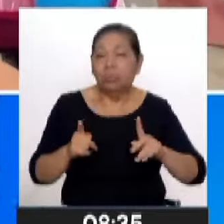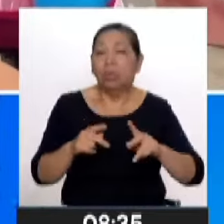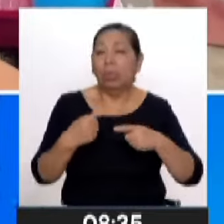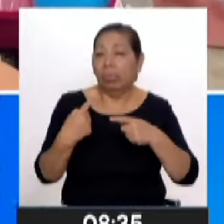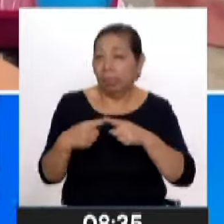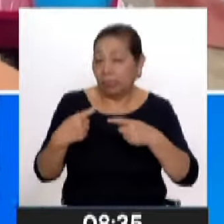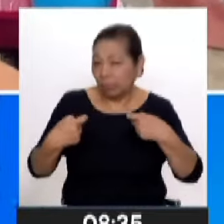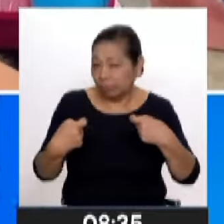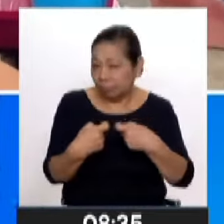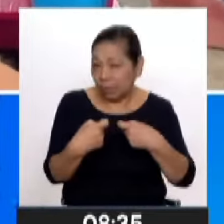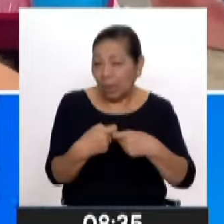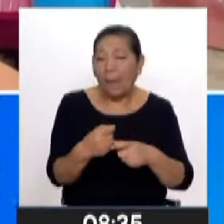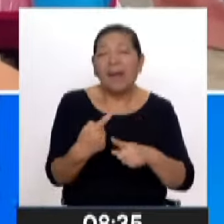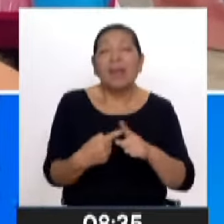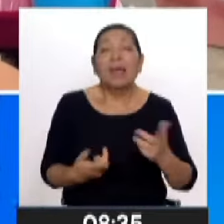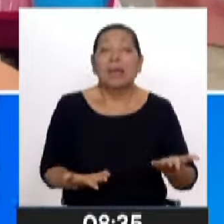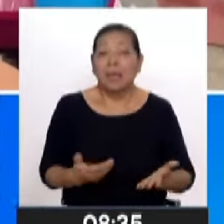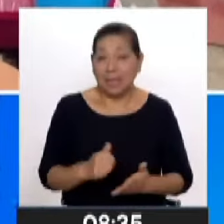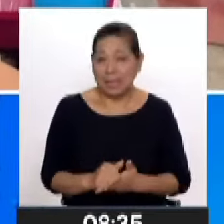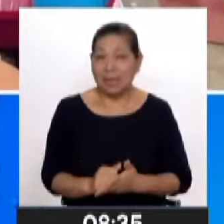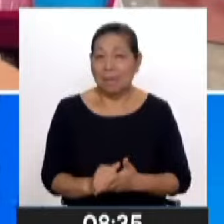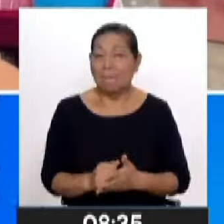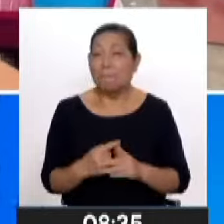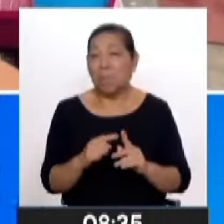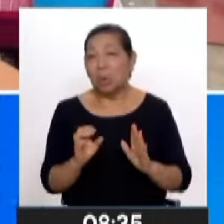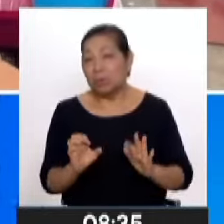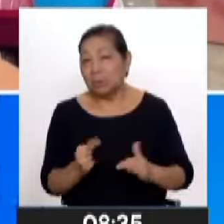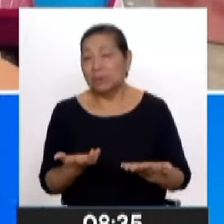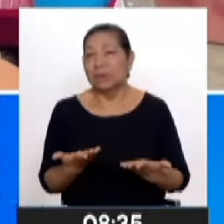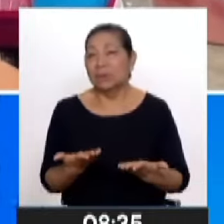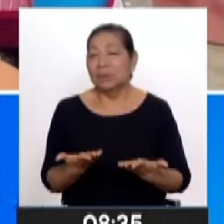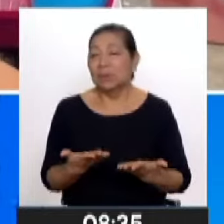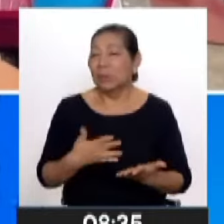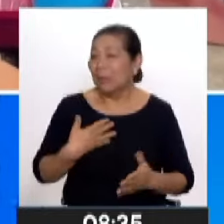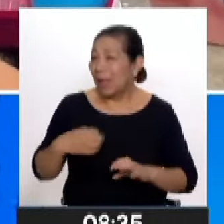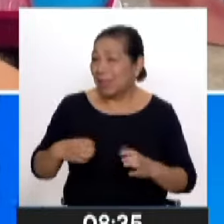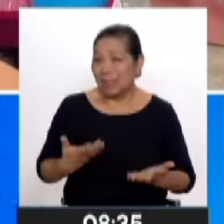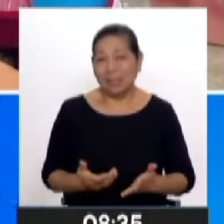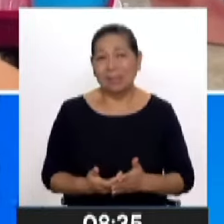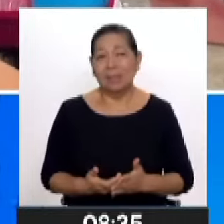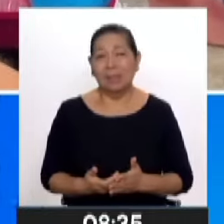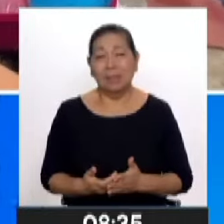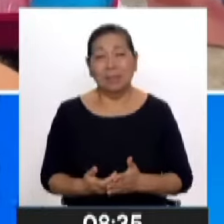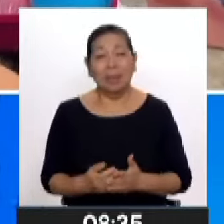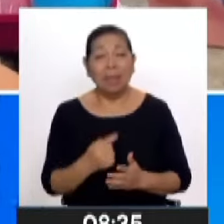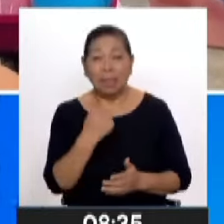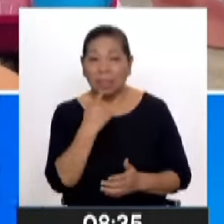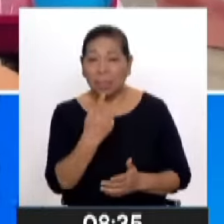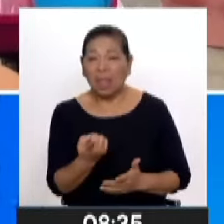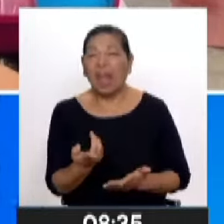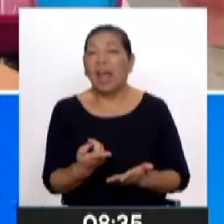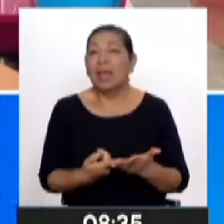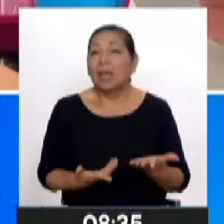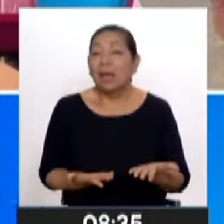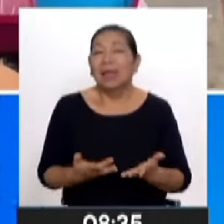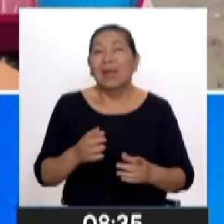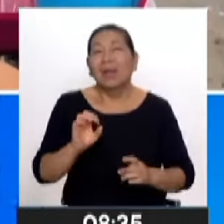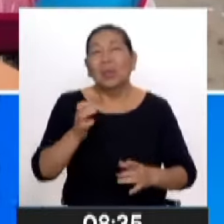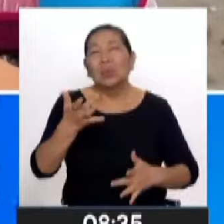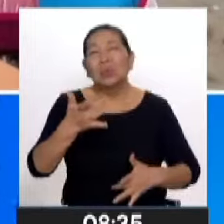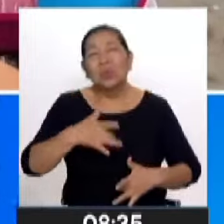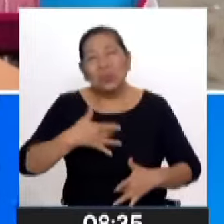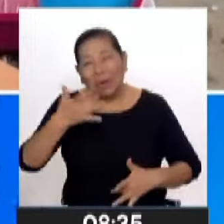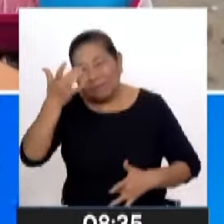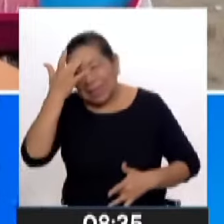sociales, previniendo qué tipo de enfermedades por las zonas de calor se pueden dar. Al mismo tiempo, mencionando los signos y los síntomas de